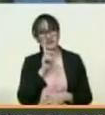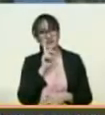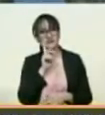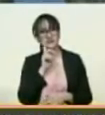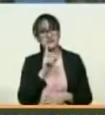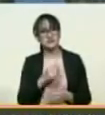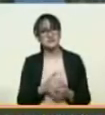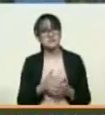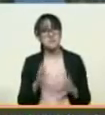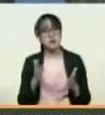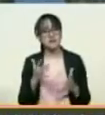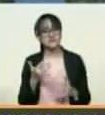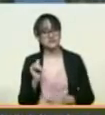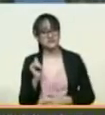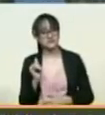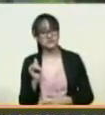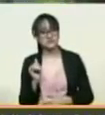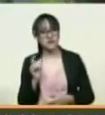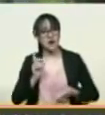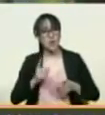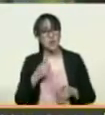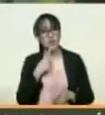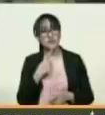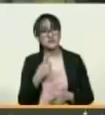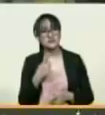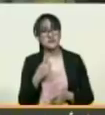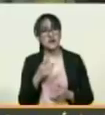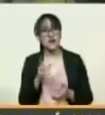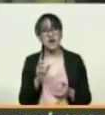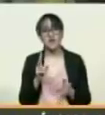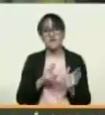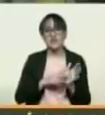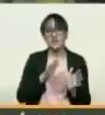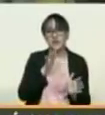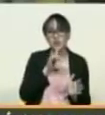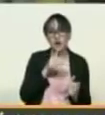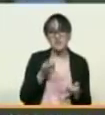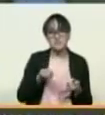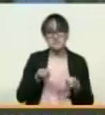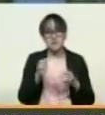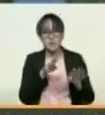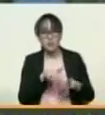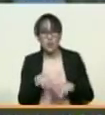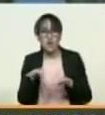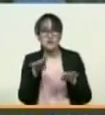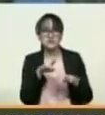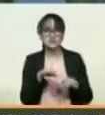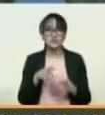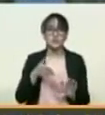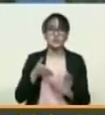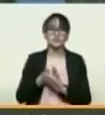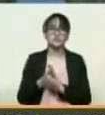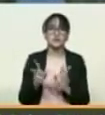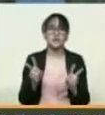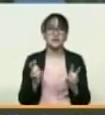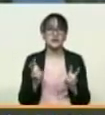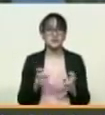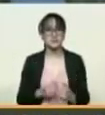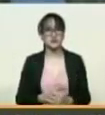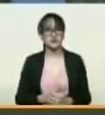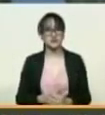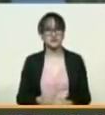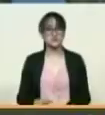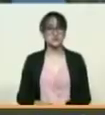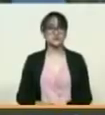que pareciera que sí existe. Algunos la llaman la posverdad, la manipulación total de los hechos. Sobre todo